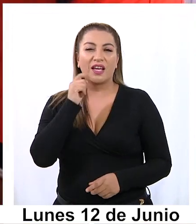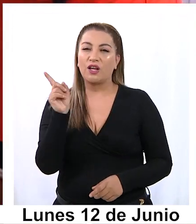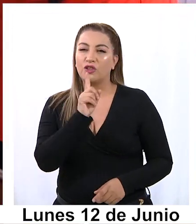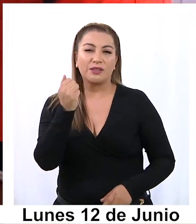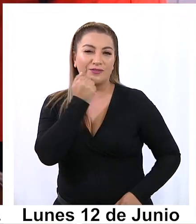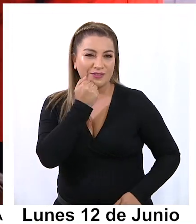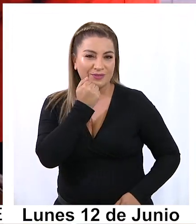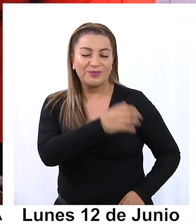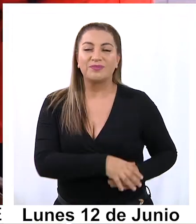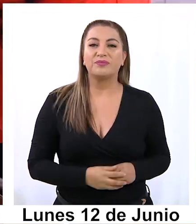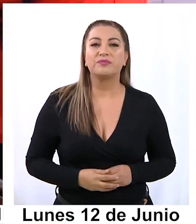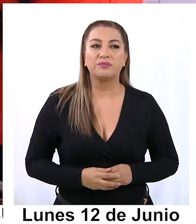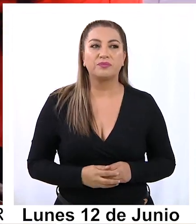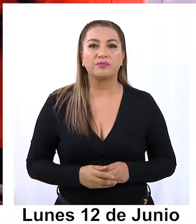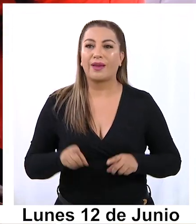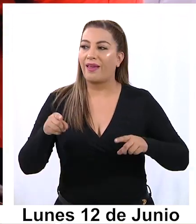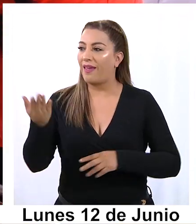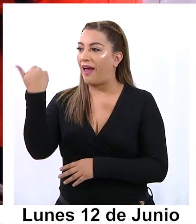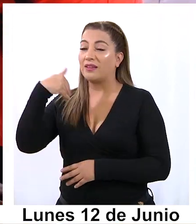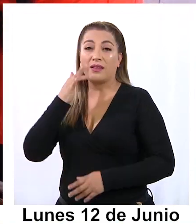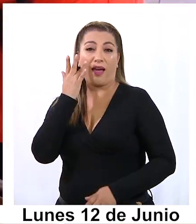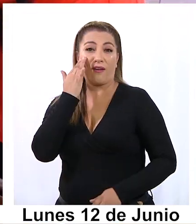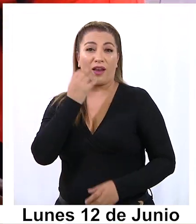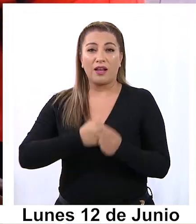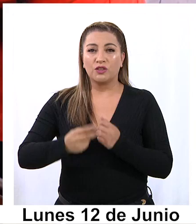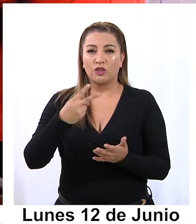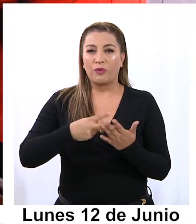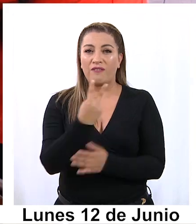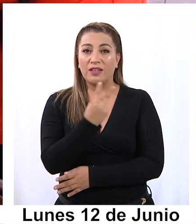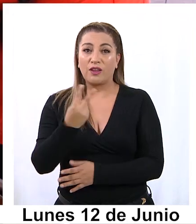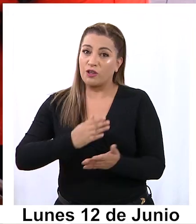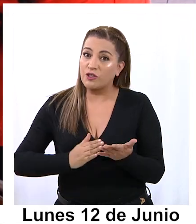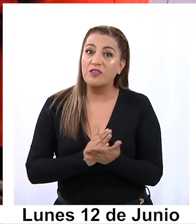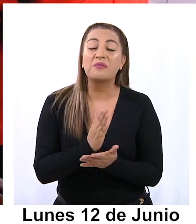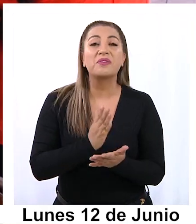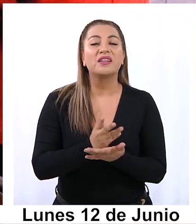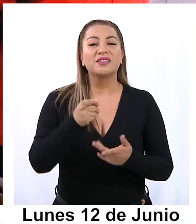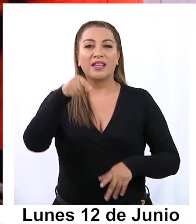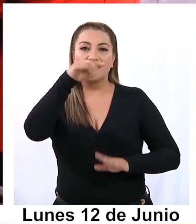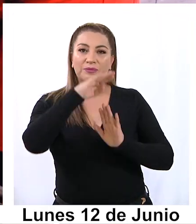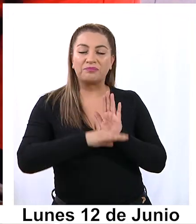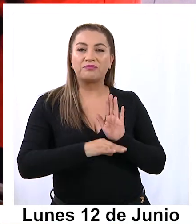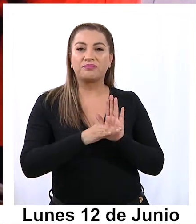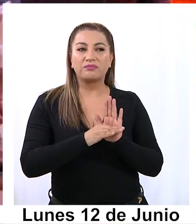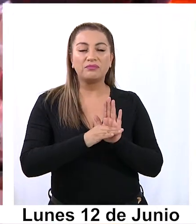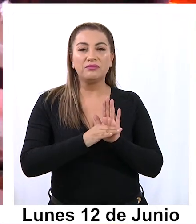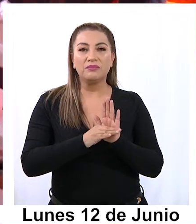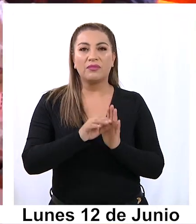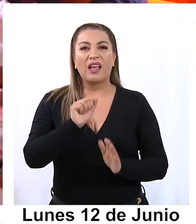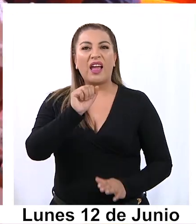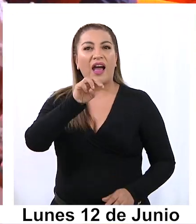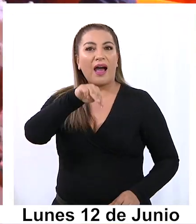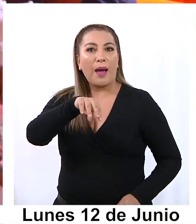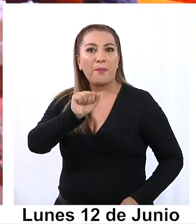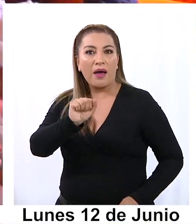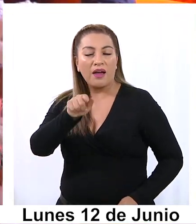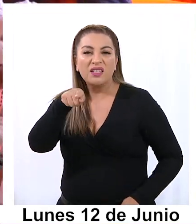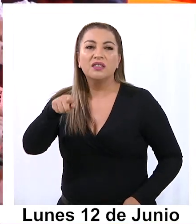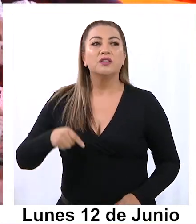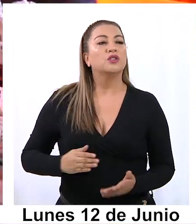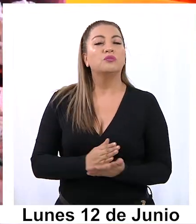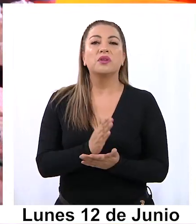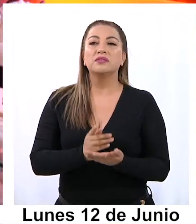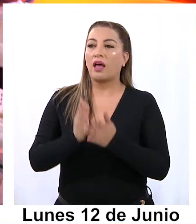Tras su lanzamiento en abril de 2022, el programa AMA comenzó con una